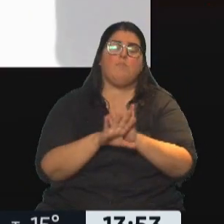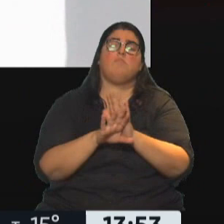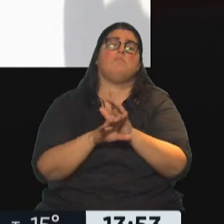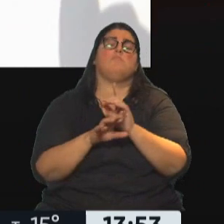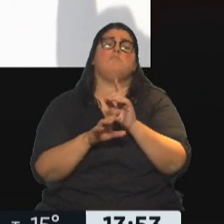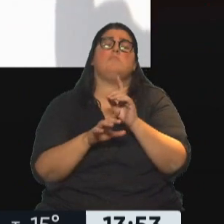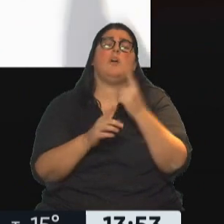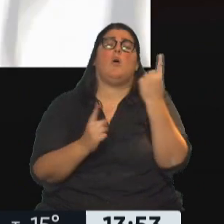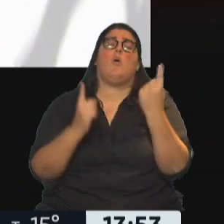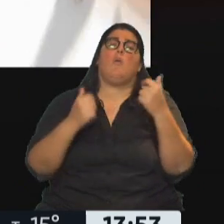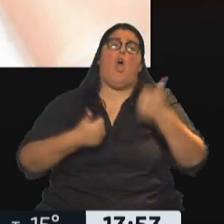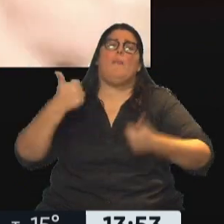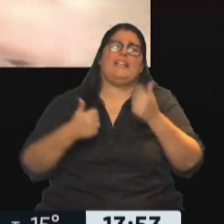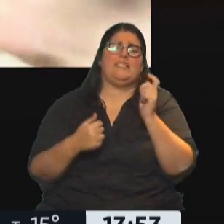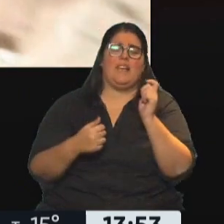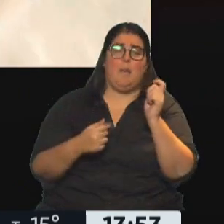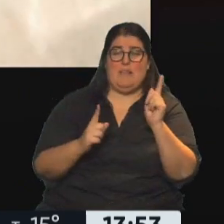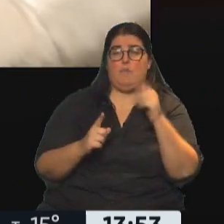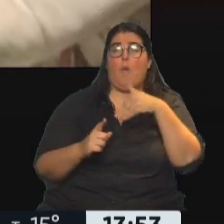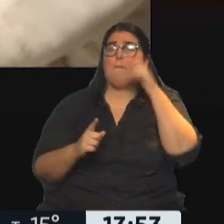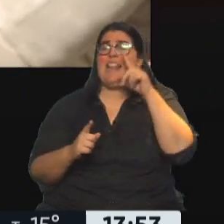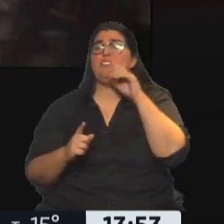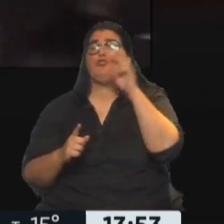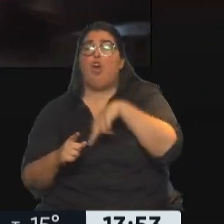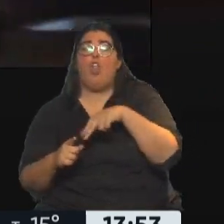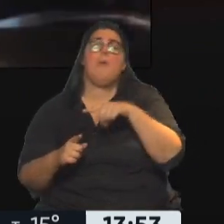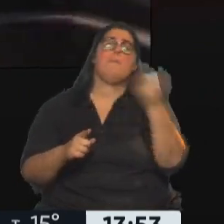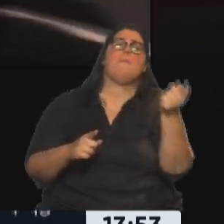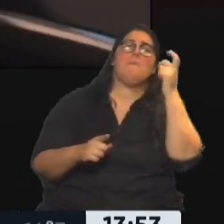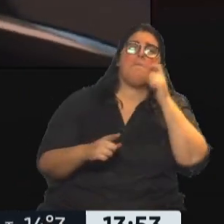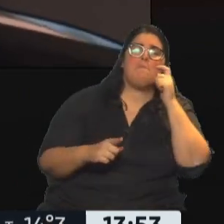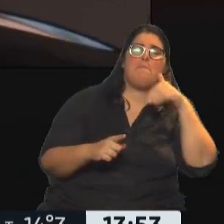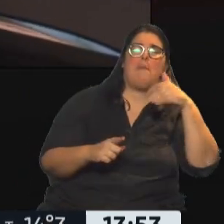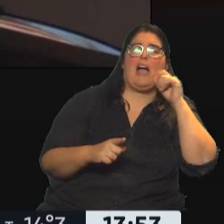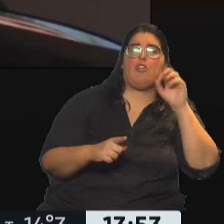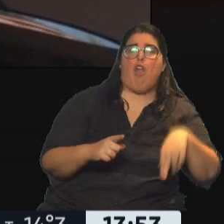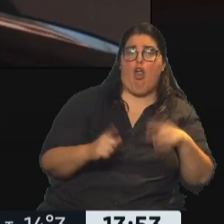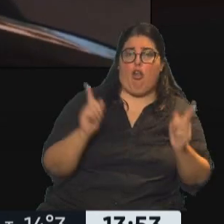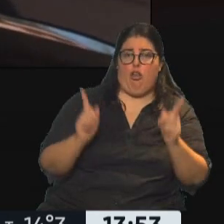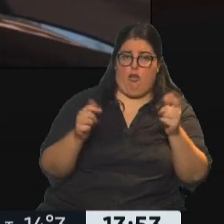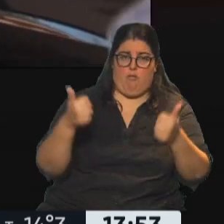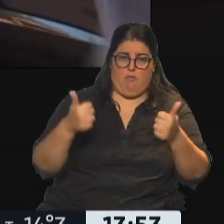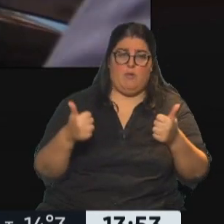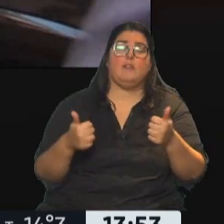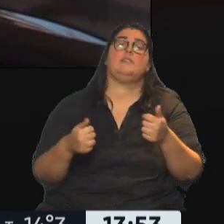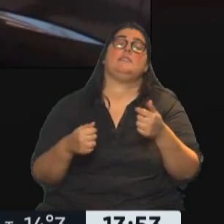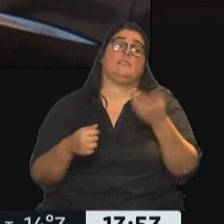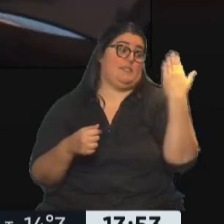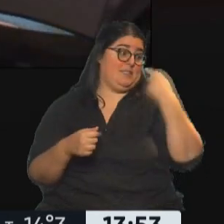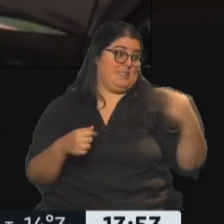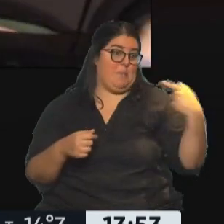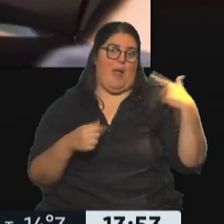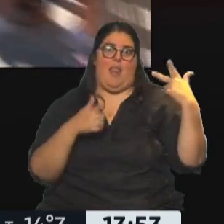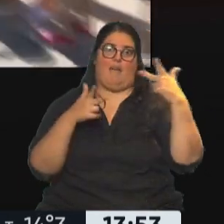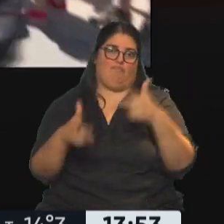que encabeza Jean-Luc Mélenchon. Y a diferencia de lo que veíamos en el informe, que en cierta medida tuvo que salir a decir esta semana la